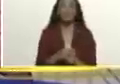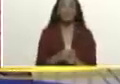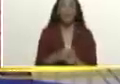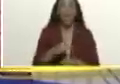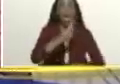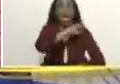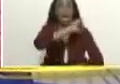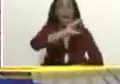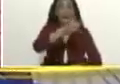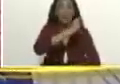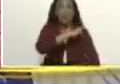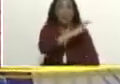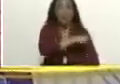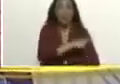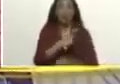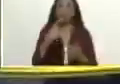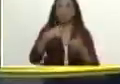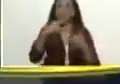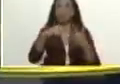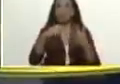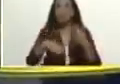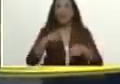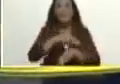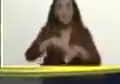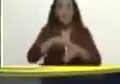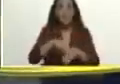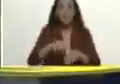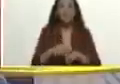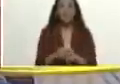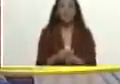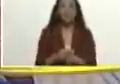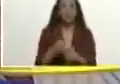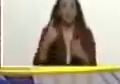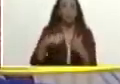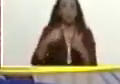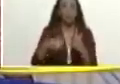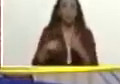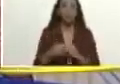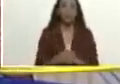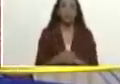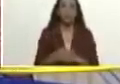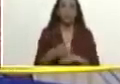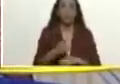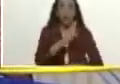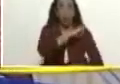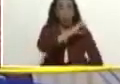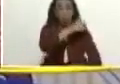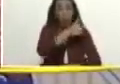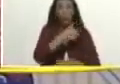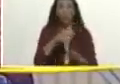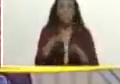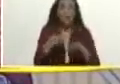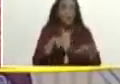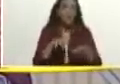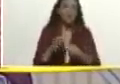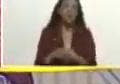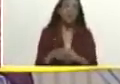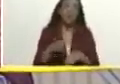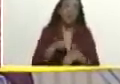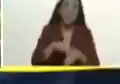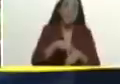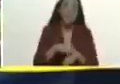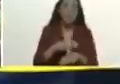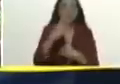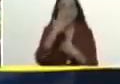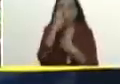el general Néstor Reverol Torres, el ministro Paredes, el general Hernández Lárez, el coronel Pereira,